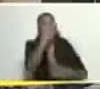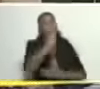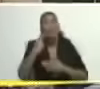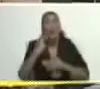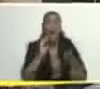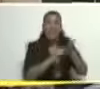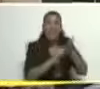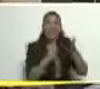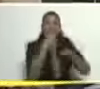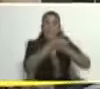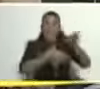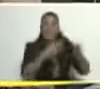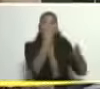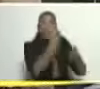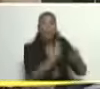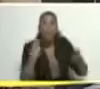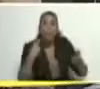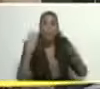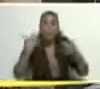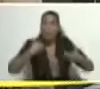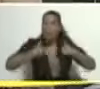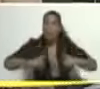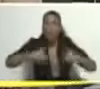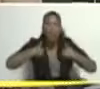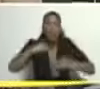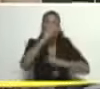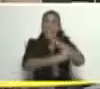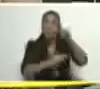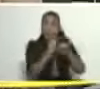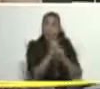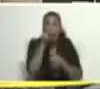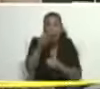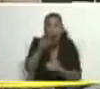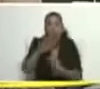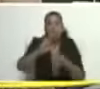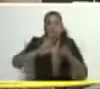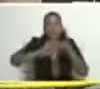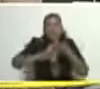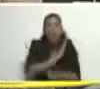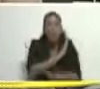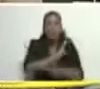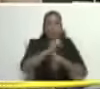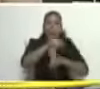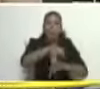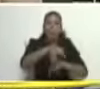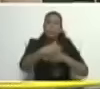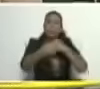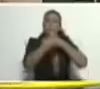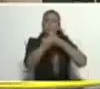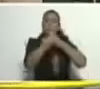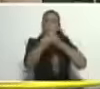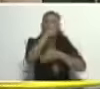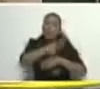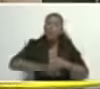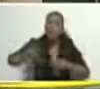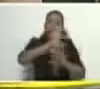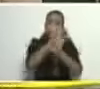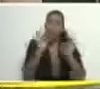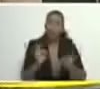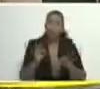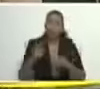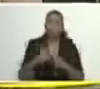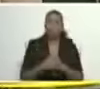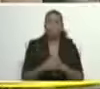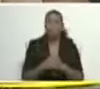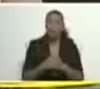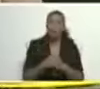compromiso con los esfuerzos internacionales para poner fin al colonialismo en todas sus formas y